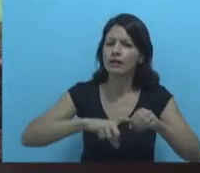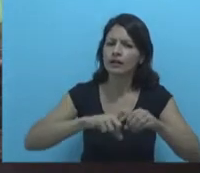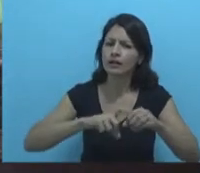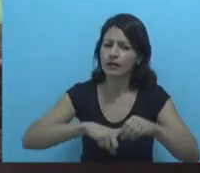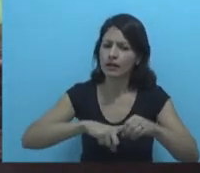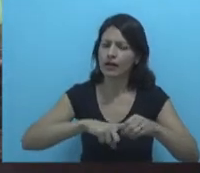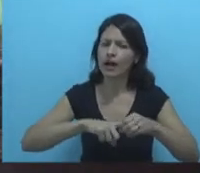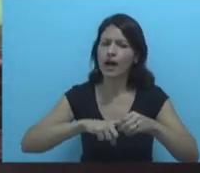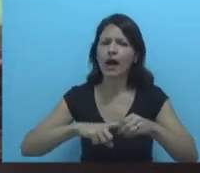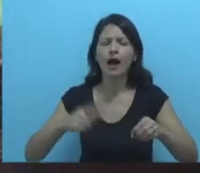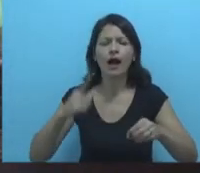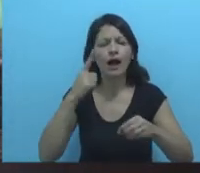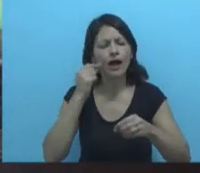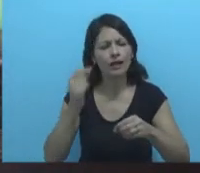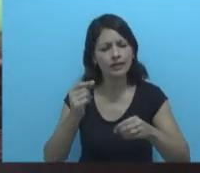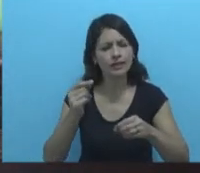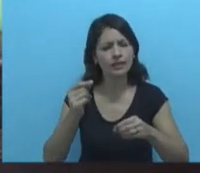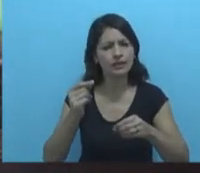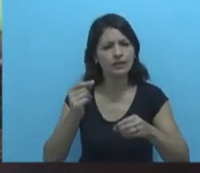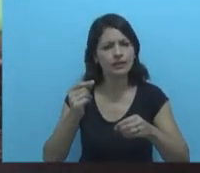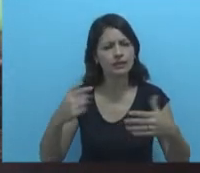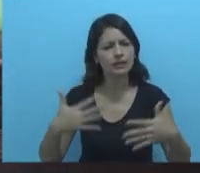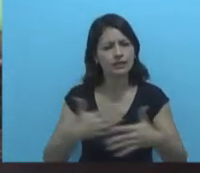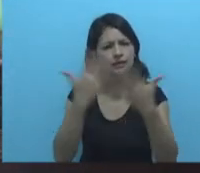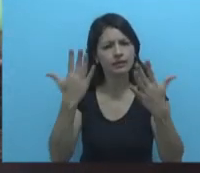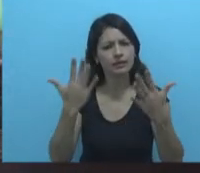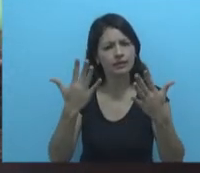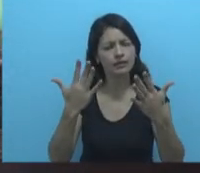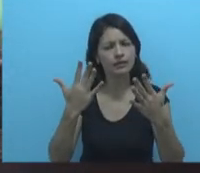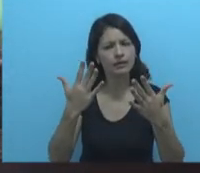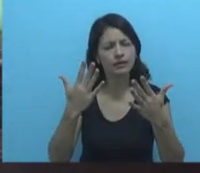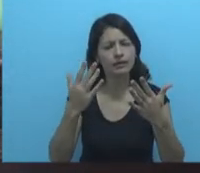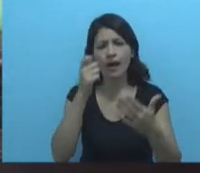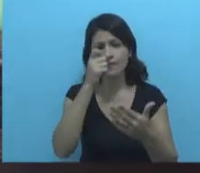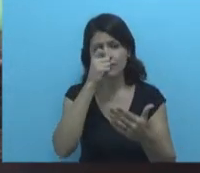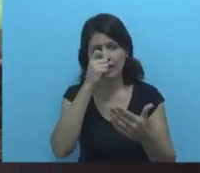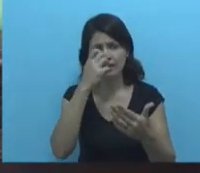la Tolerancia y Respeto entre los Pueblos establecido el 24 de abril por la Ley